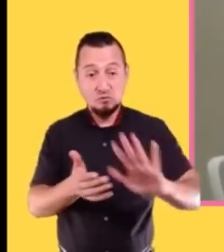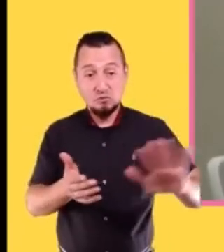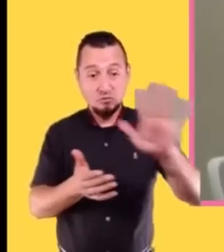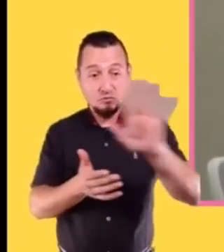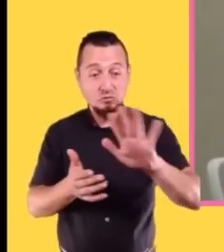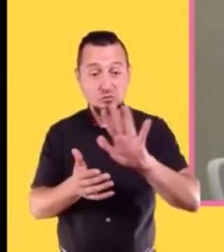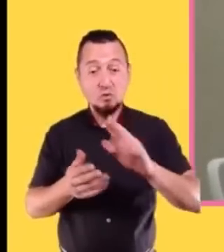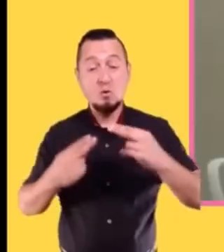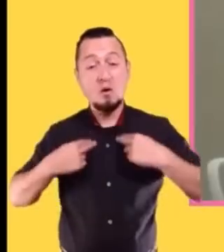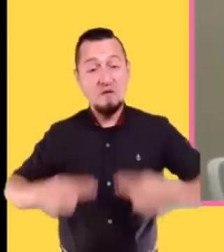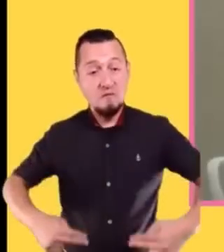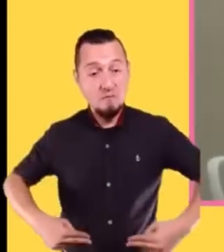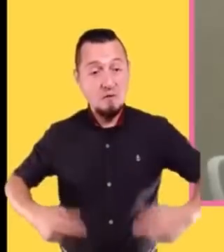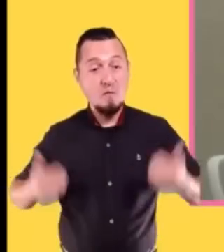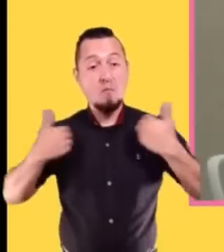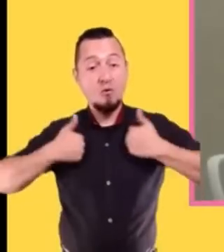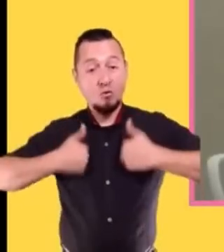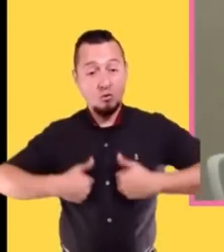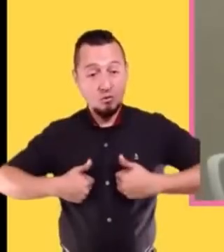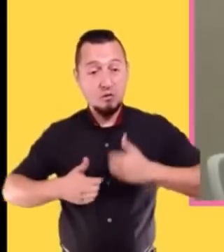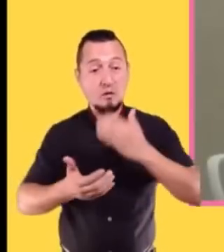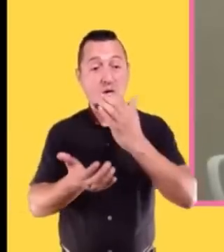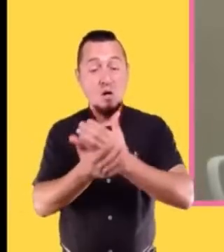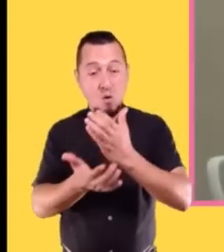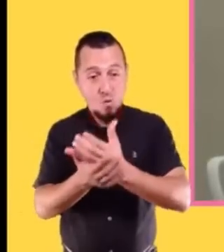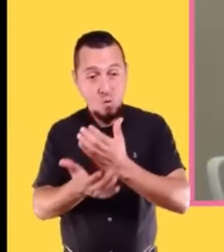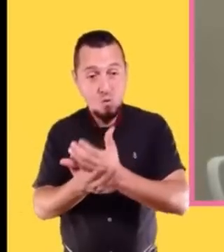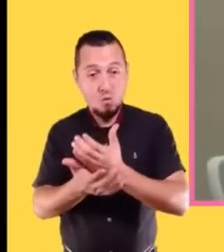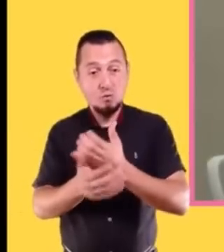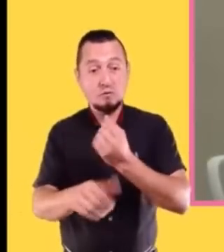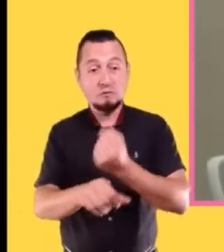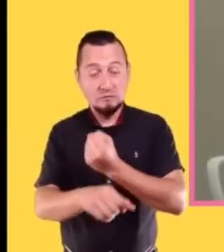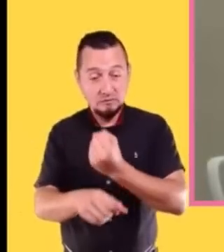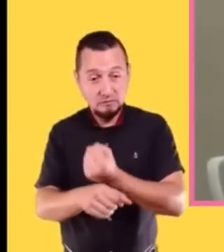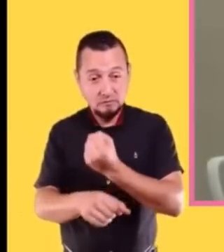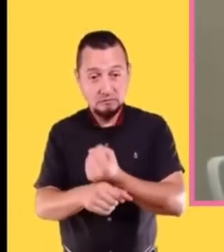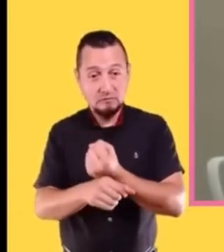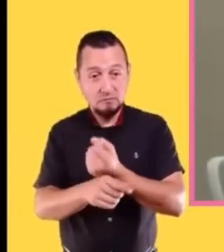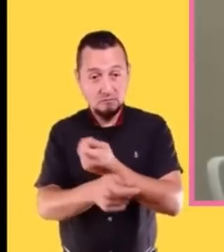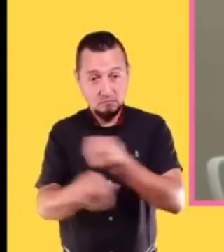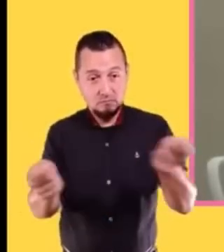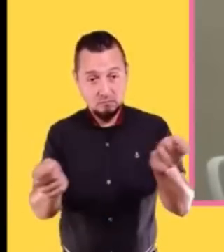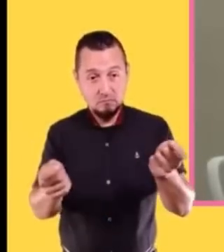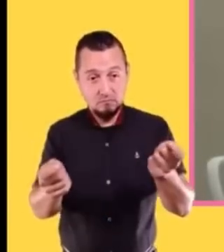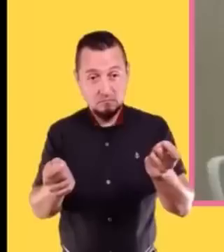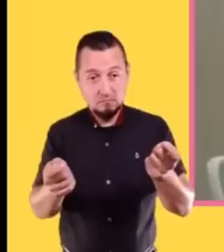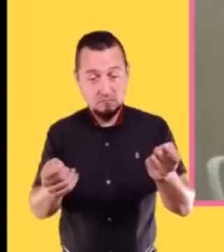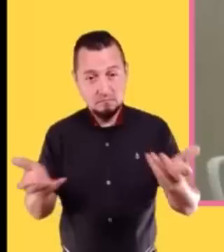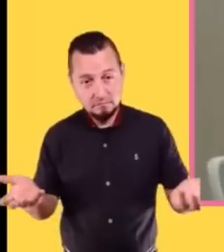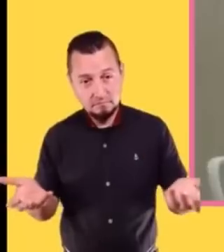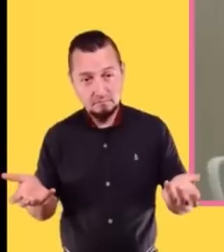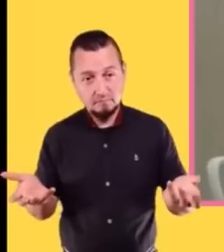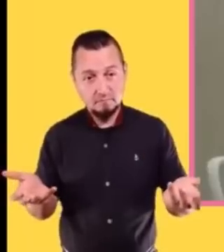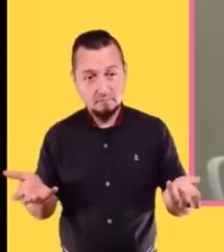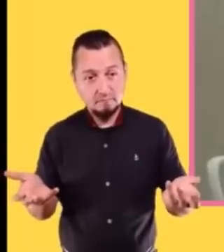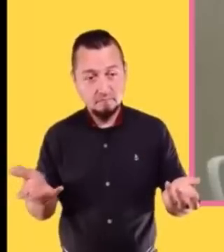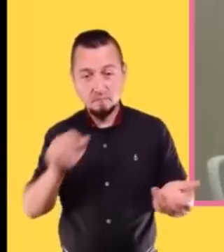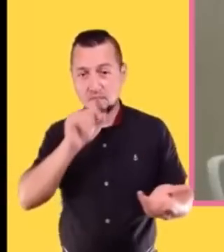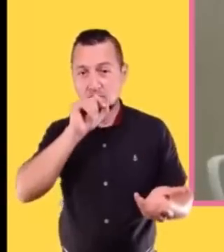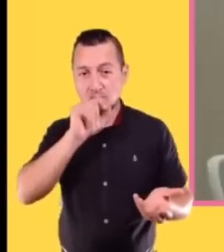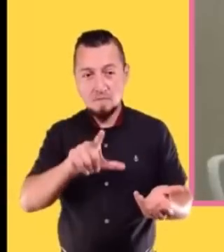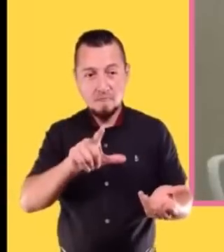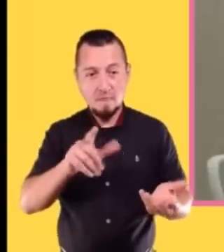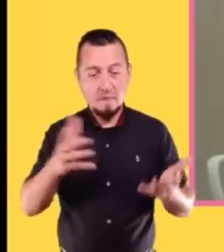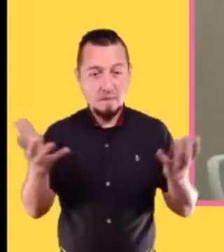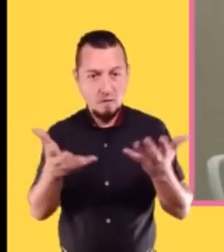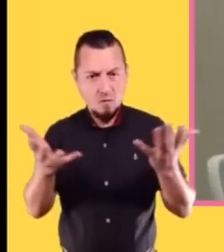uniformes, mochilas, útiles, calzado. Entonces, en Jalisco ya lo estamos haciendo, estamos apoyando a la